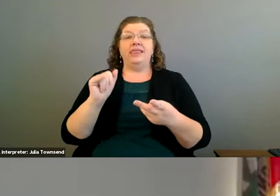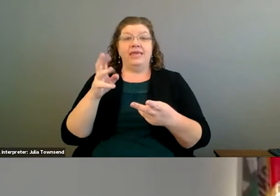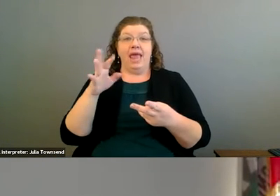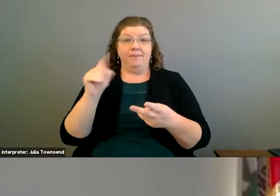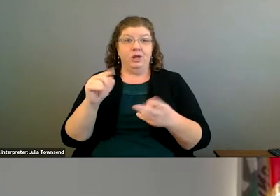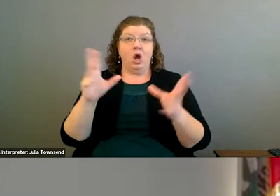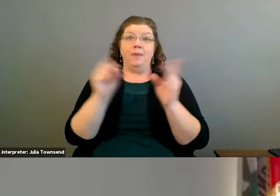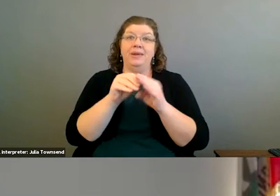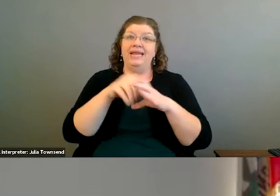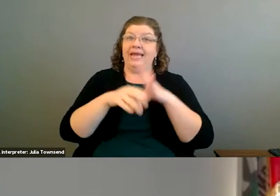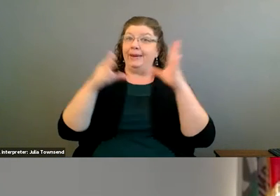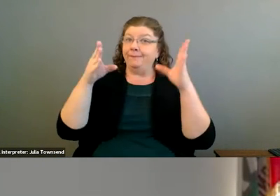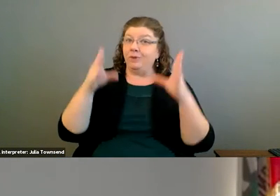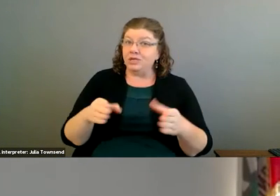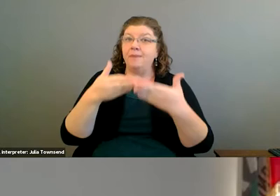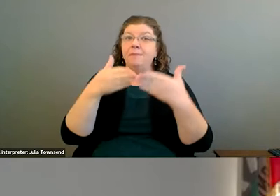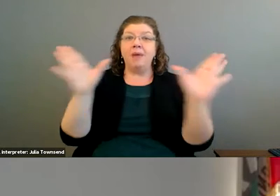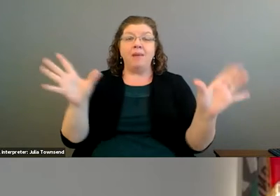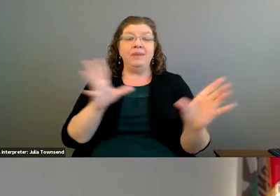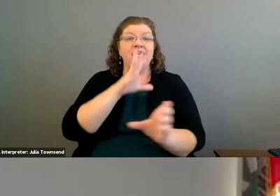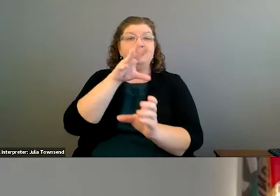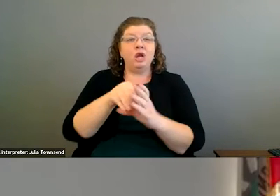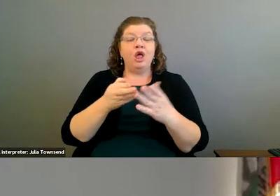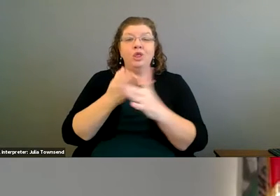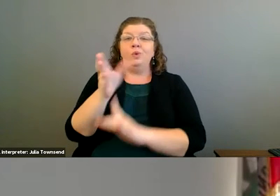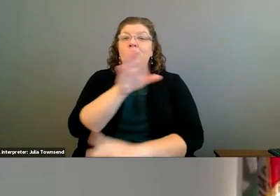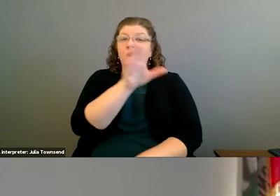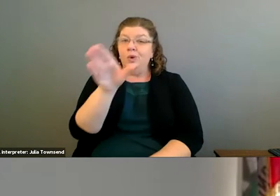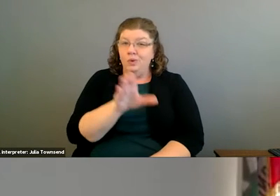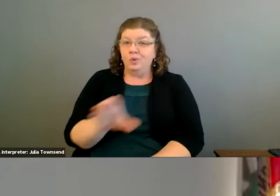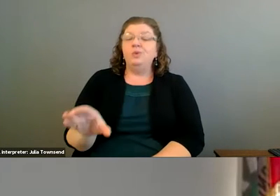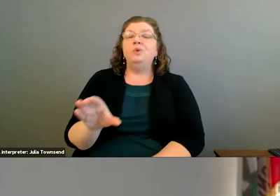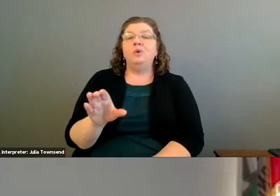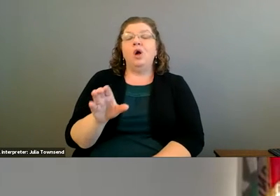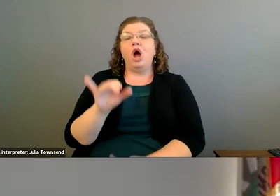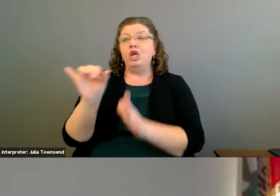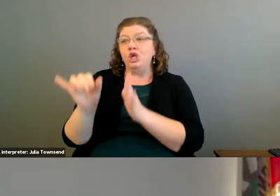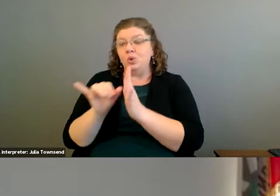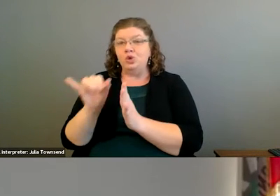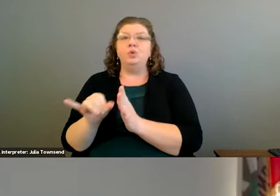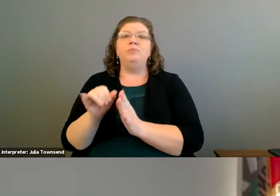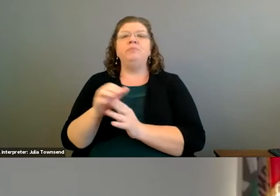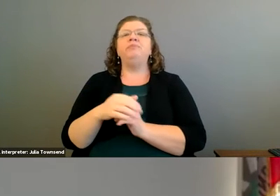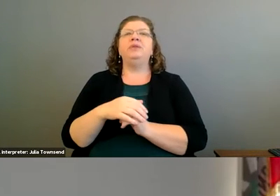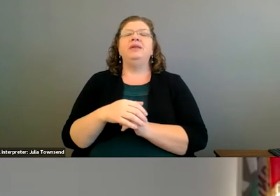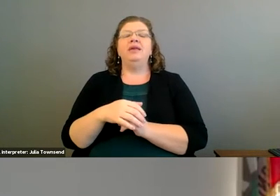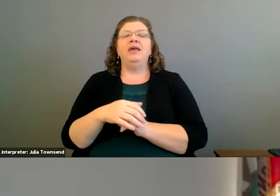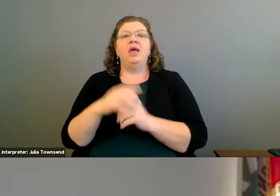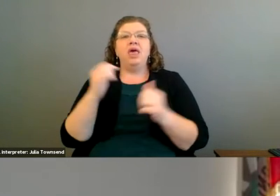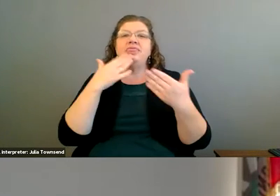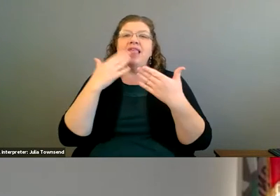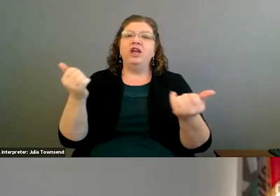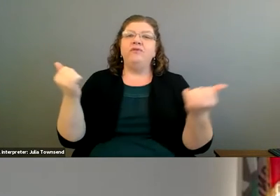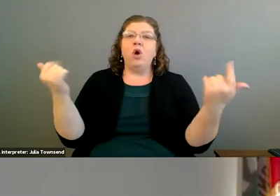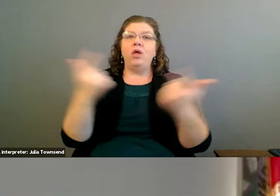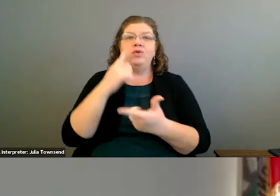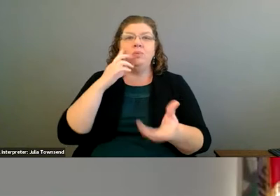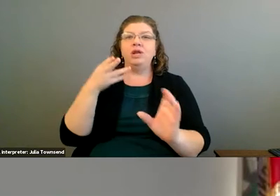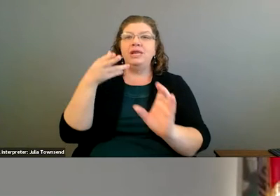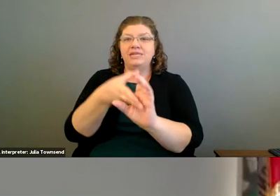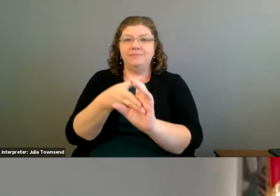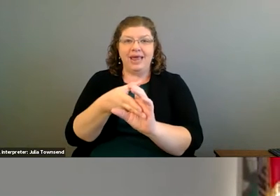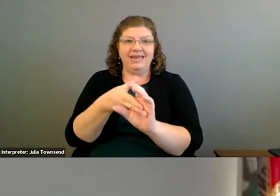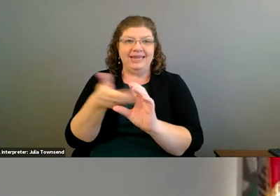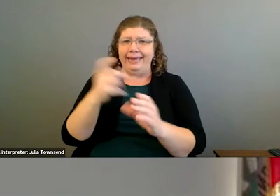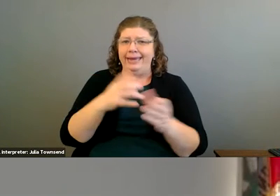y el Gabinete de nuevo se están reuniendo en persona y el público está participando a través de transmisión en vivo por YouTube. Y gracias a todos por ustedes